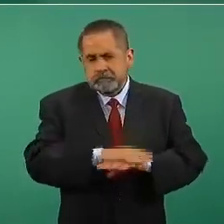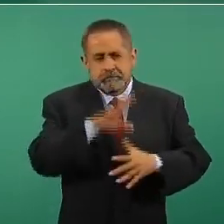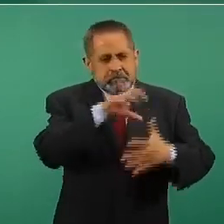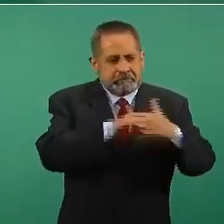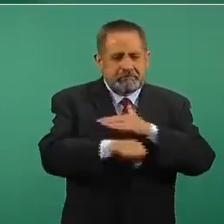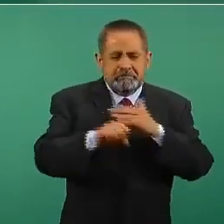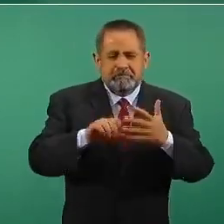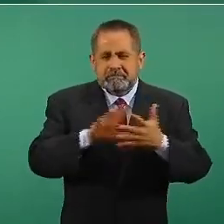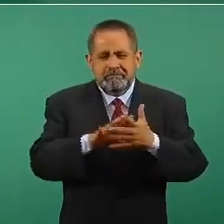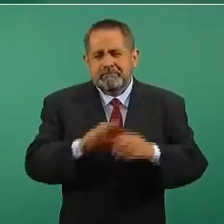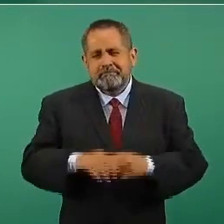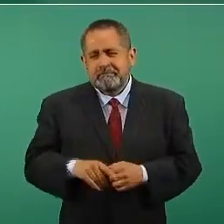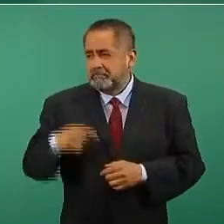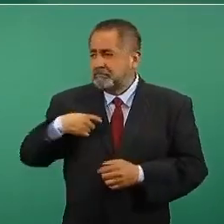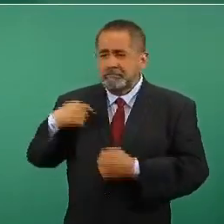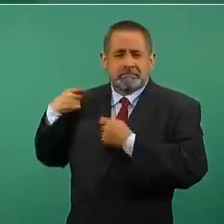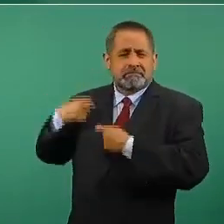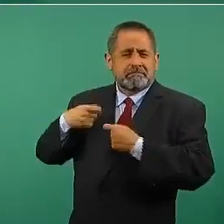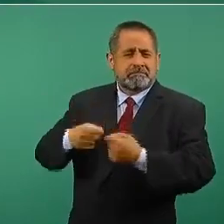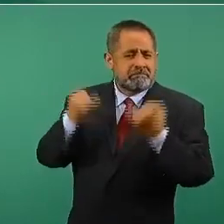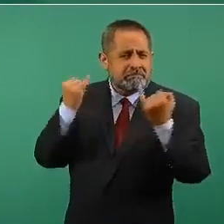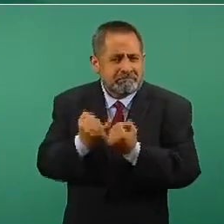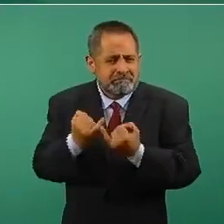no somos iguales.